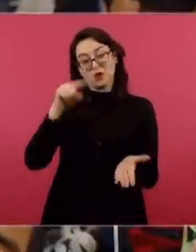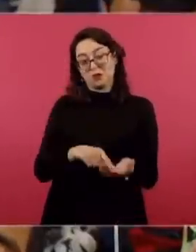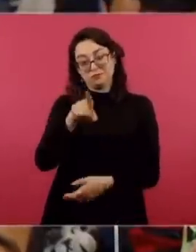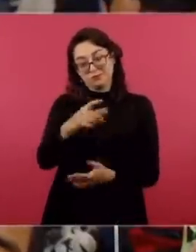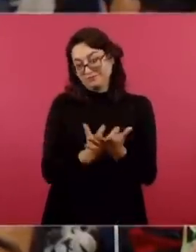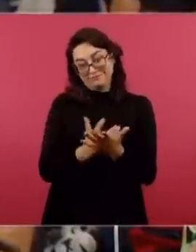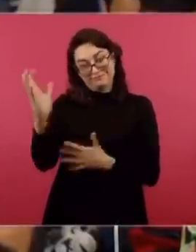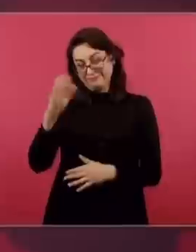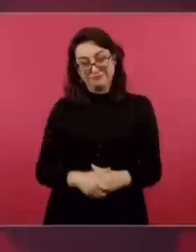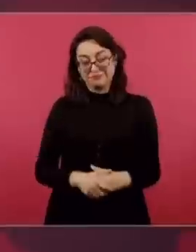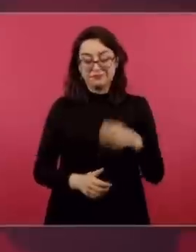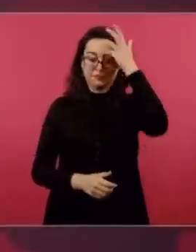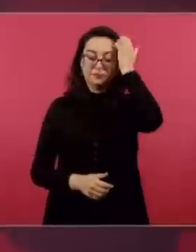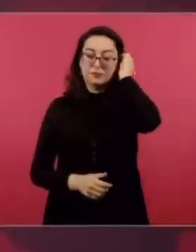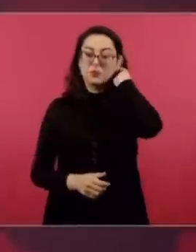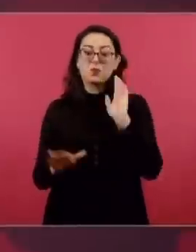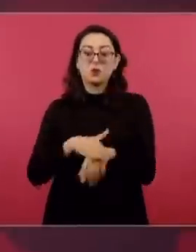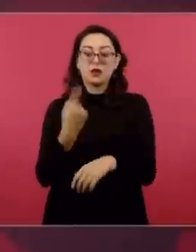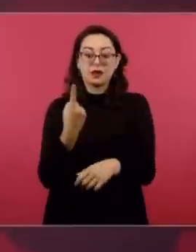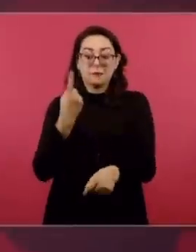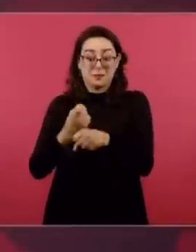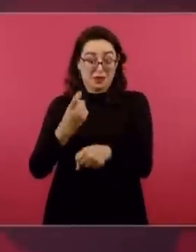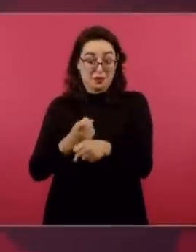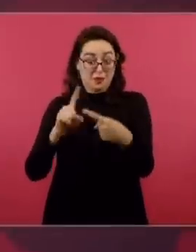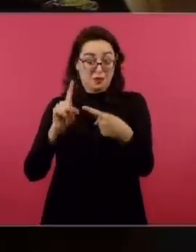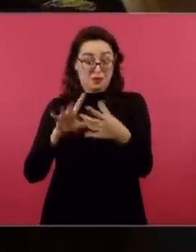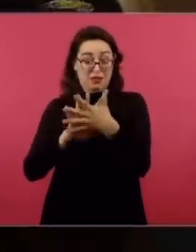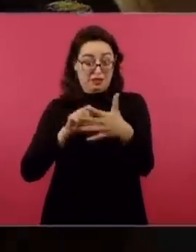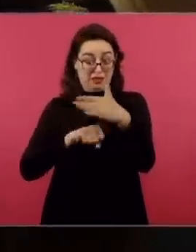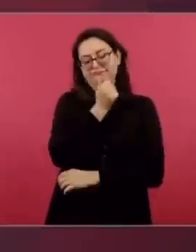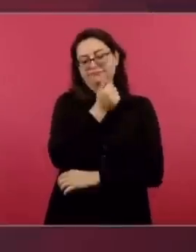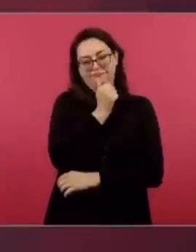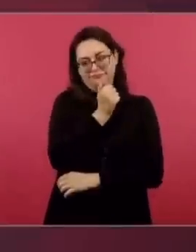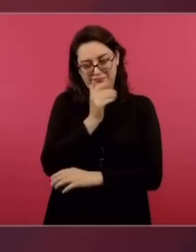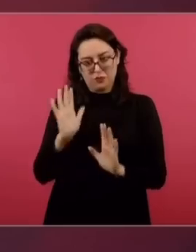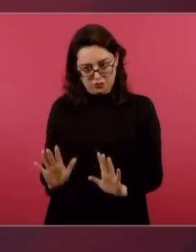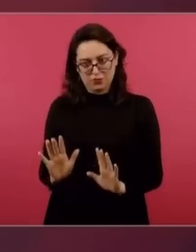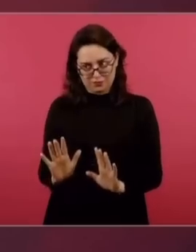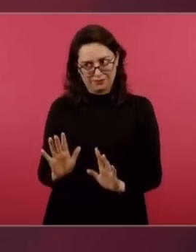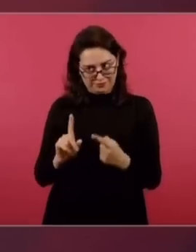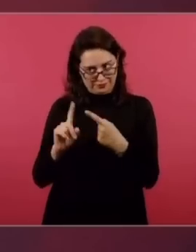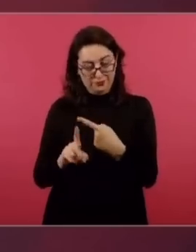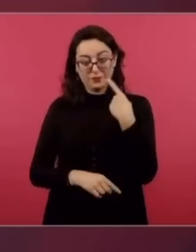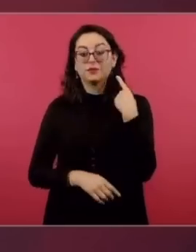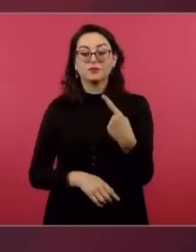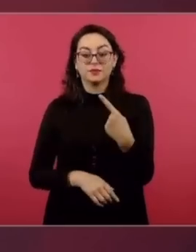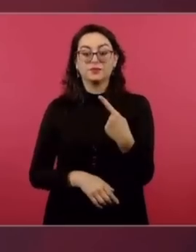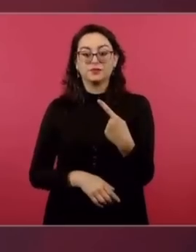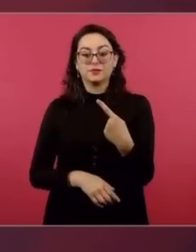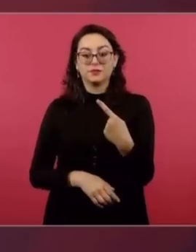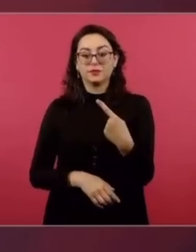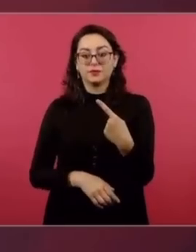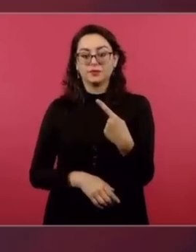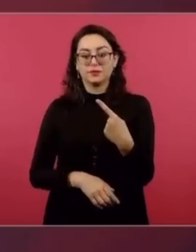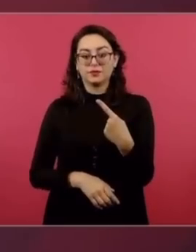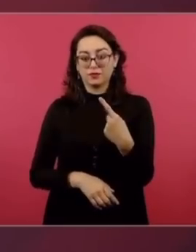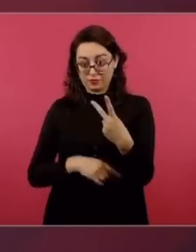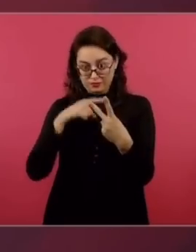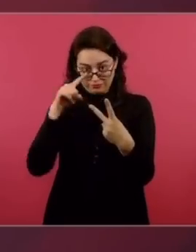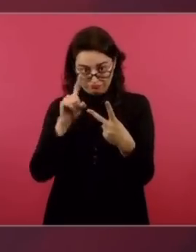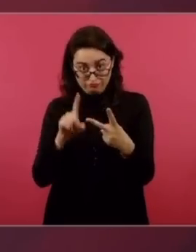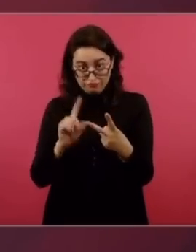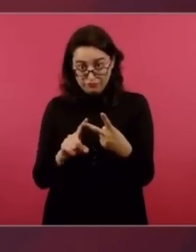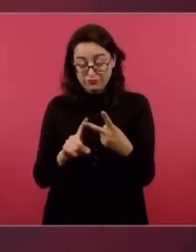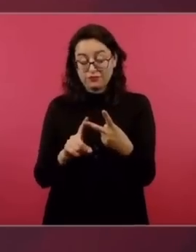empezar, está en la cárcel. Todavía no. No, no está en la cárcel, ya está libre. Ahora, de ahí, de estar en